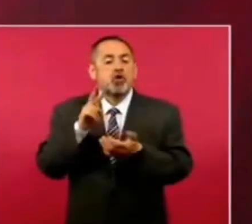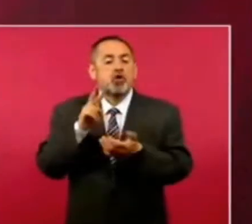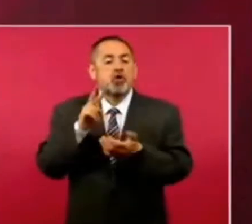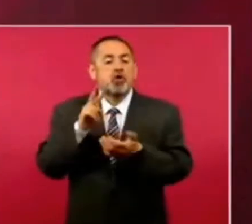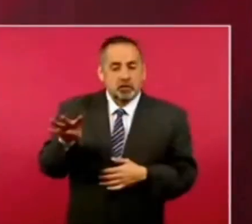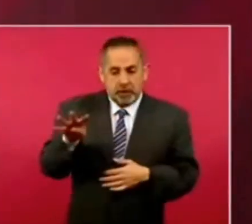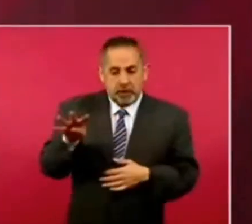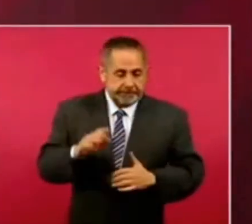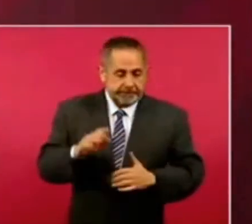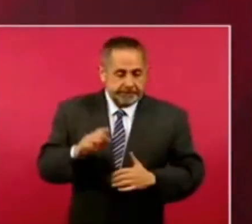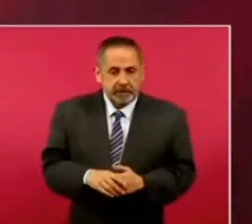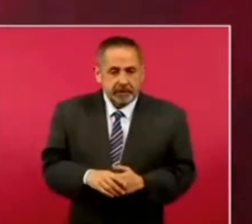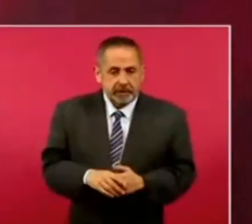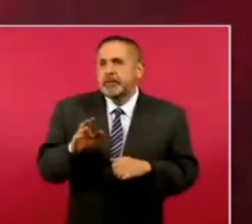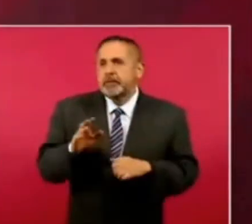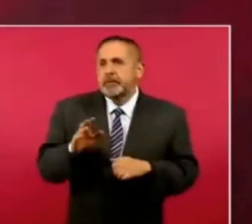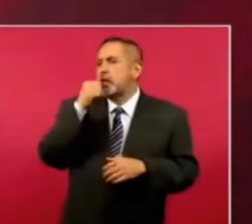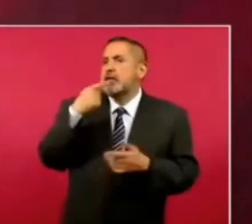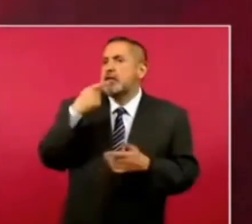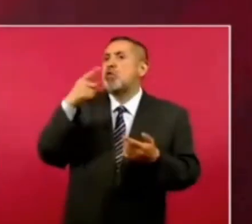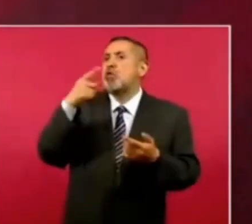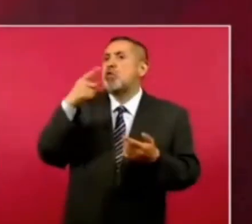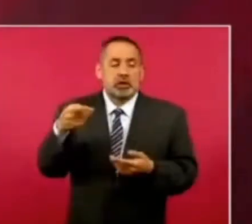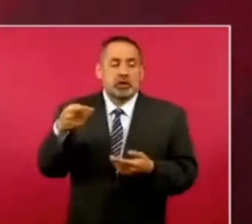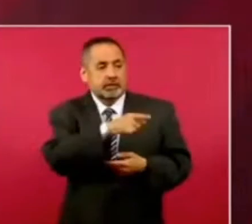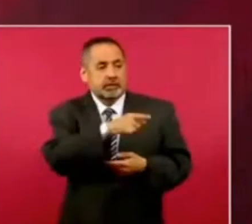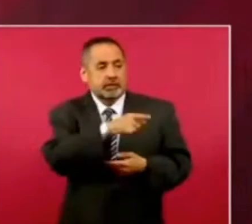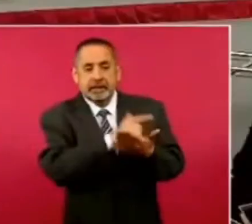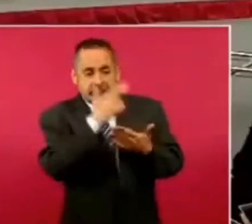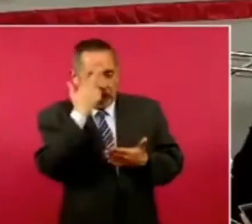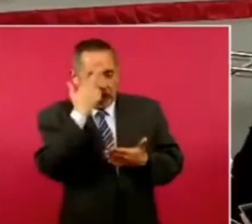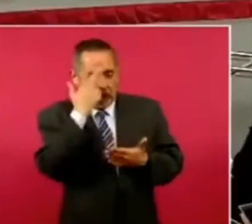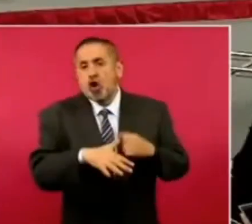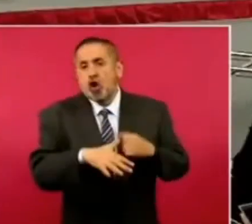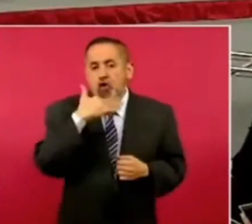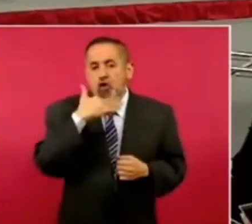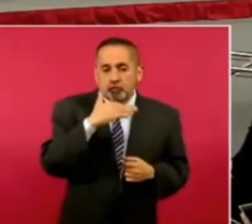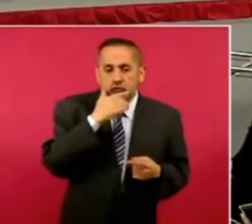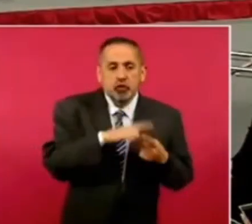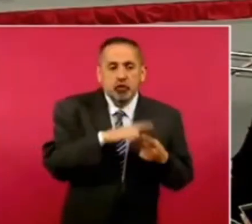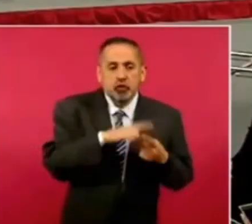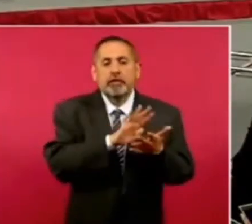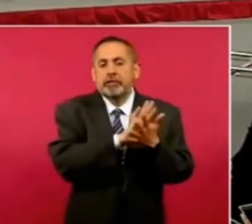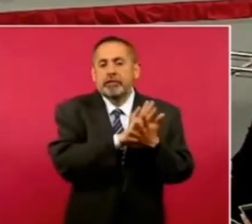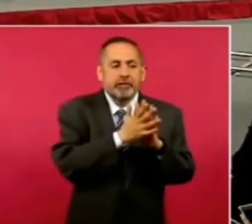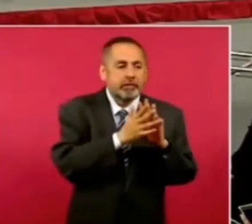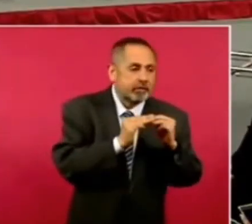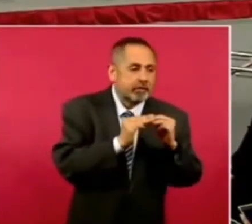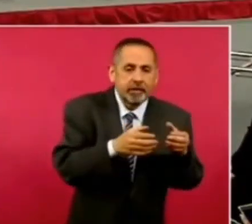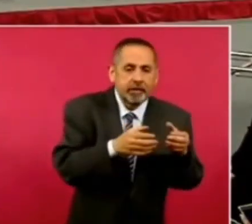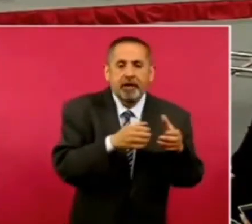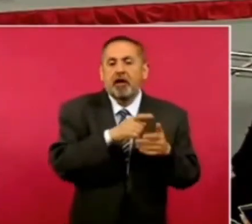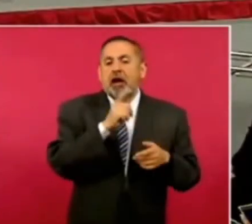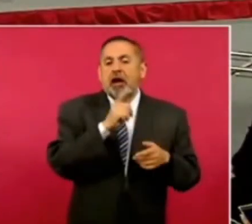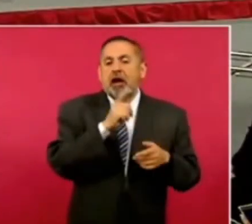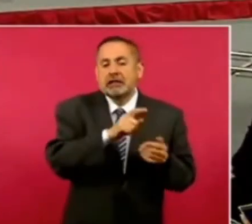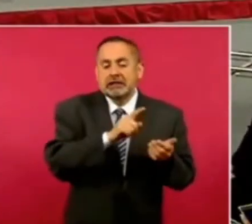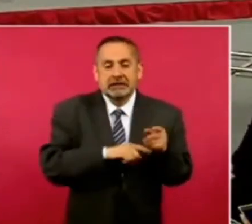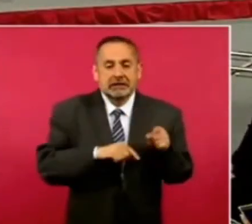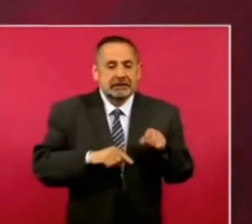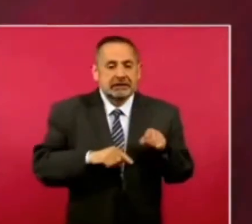por hecho relacionados con delitos de corrupción delincuencia organizada y operaciones